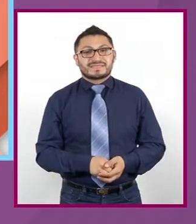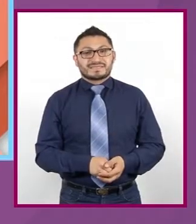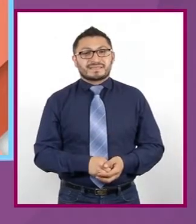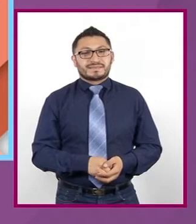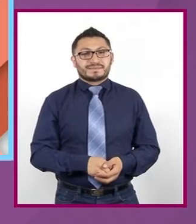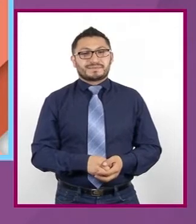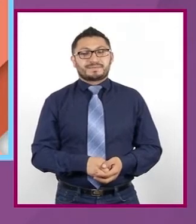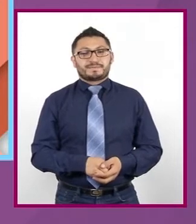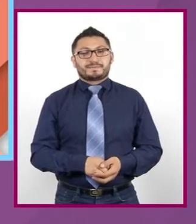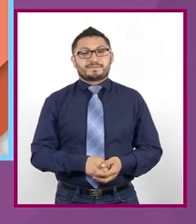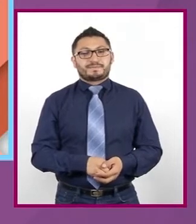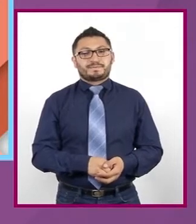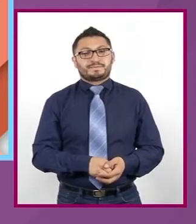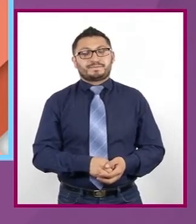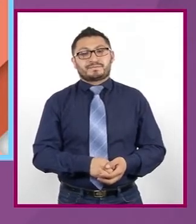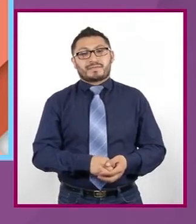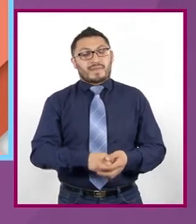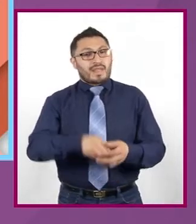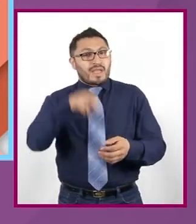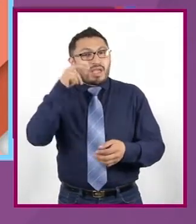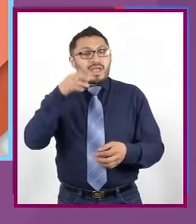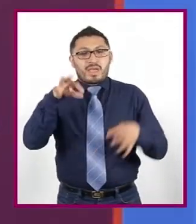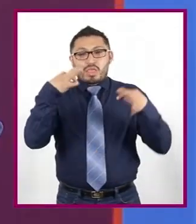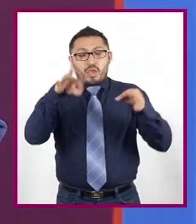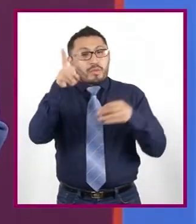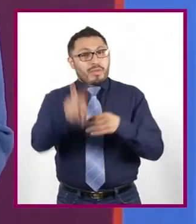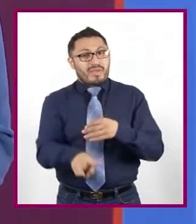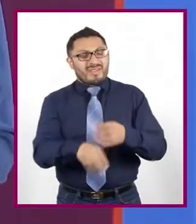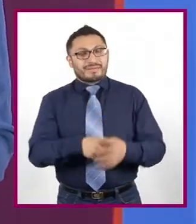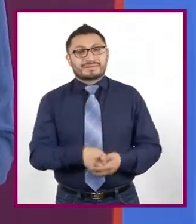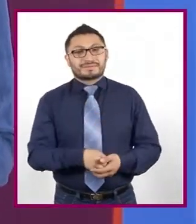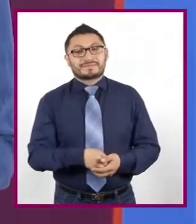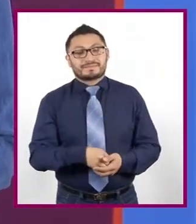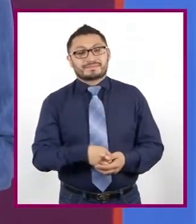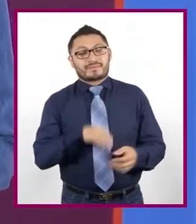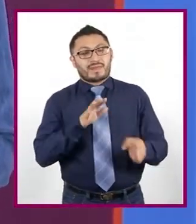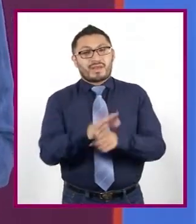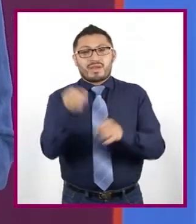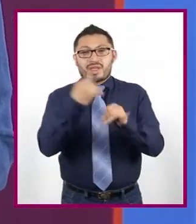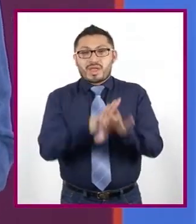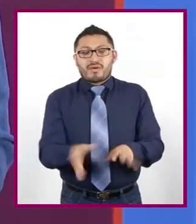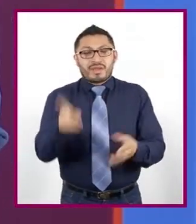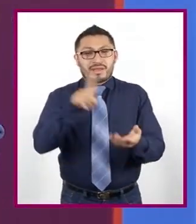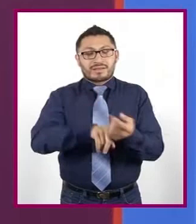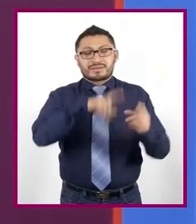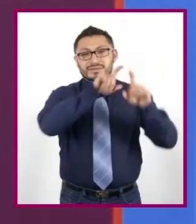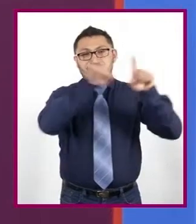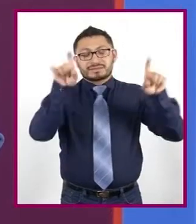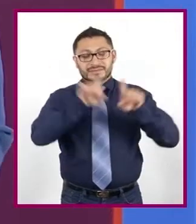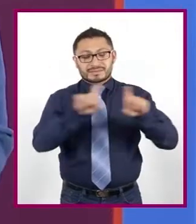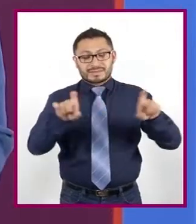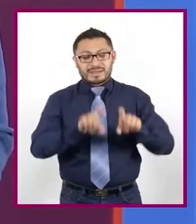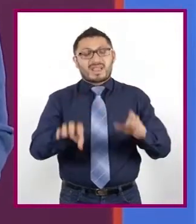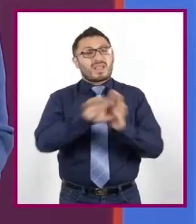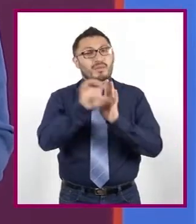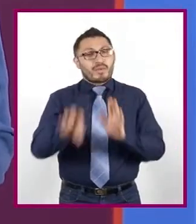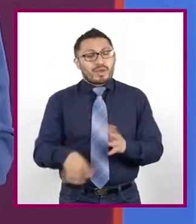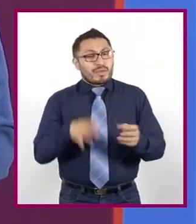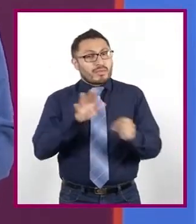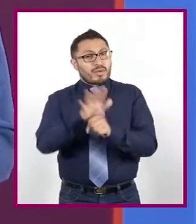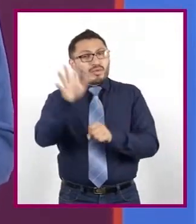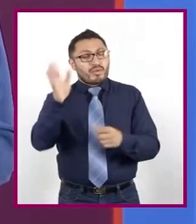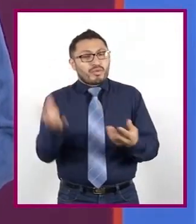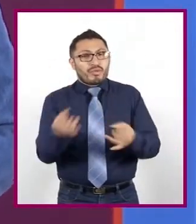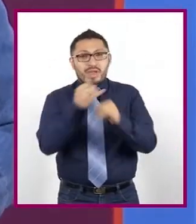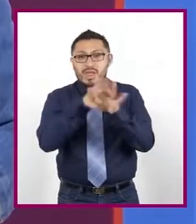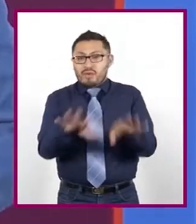Autenticación del documento. ¿Y qué datos son los que se encuentran en cada rubro? Por ejemplo, ¿cuáles son los